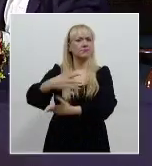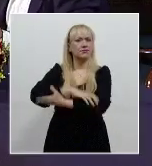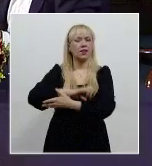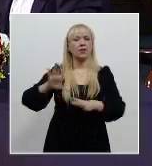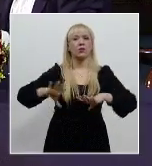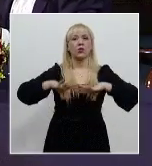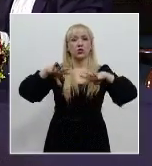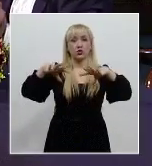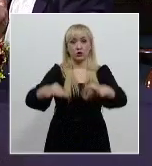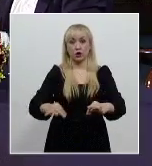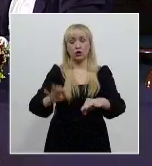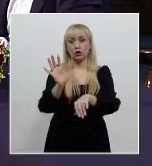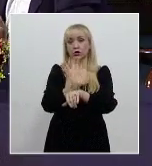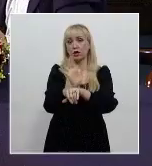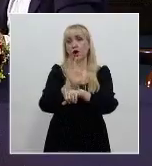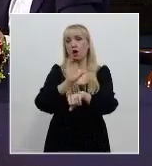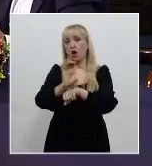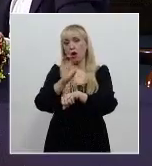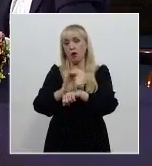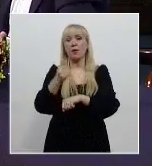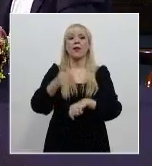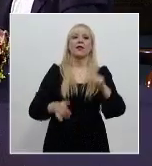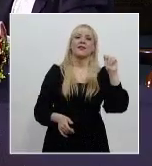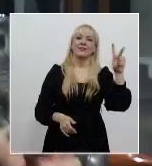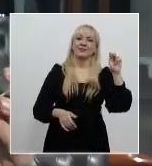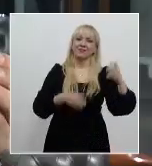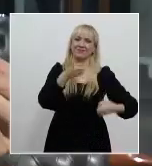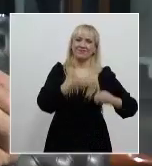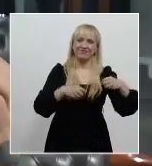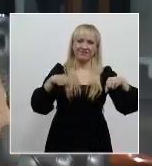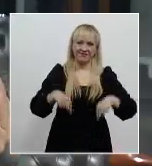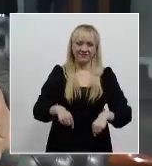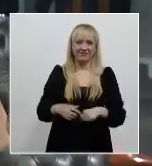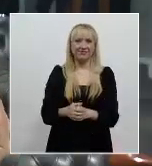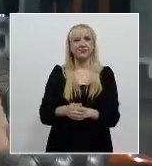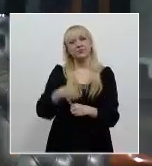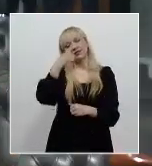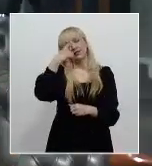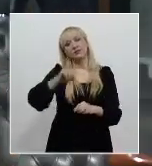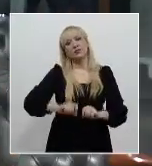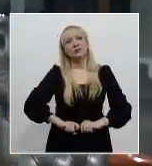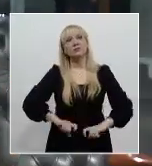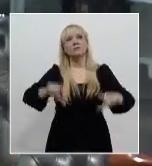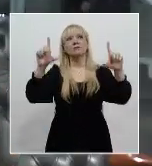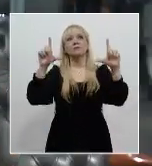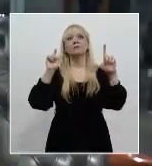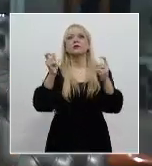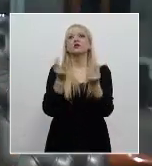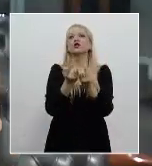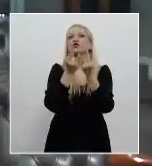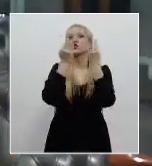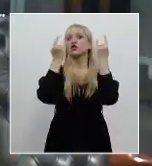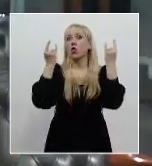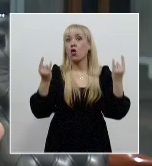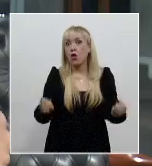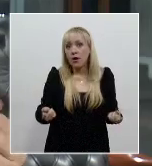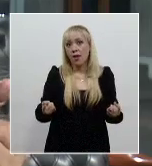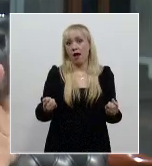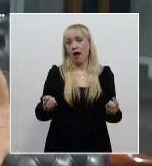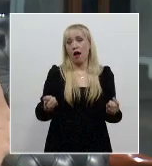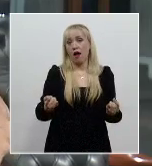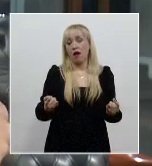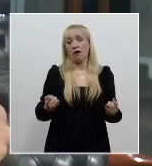Fundación Patrimonio Fílmico Colombiano con Justicia TV. Para hacer contenidos que estén asociados a la historia, al